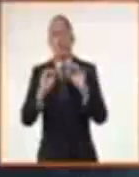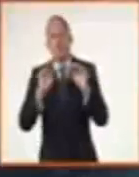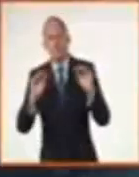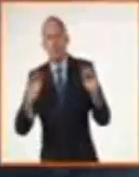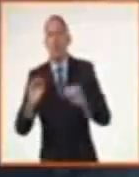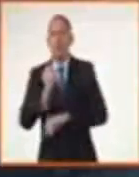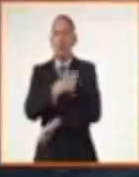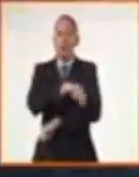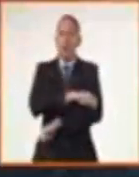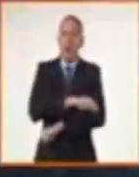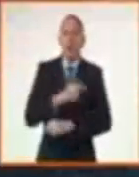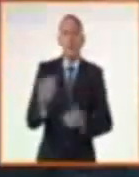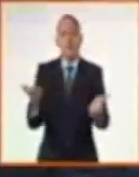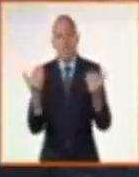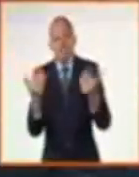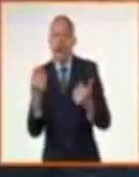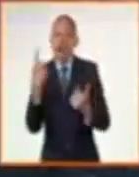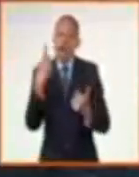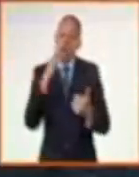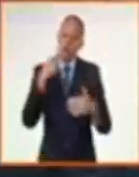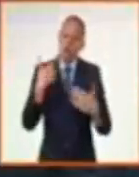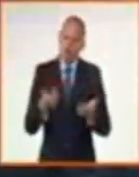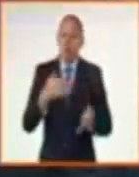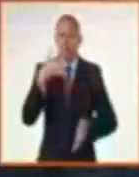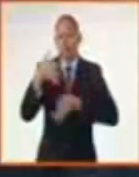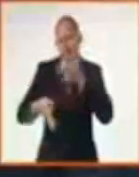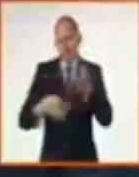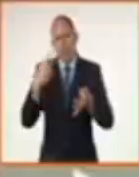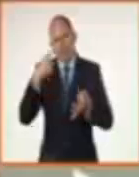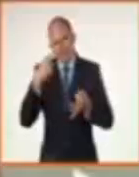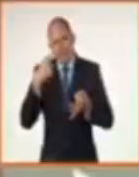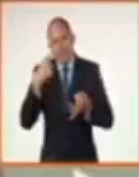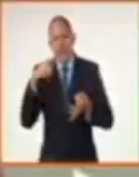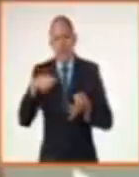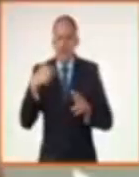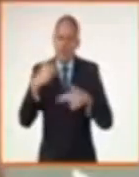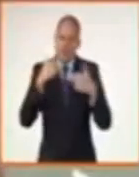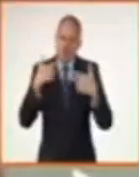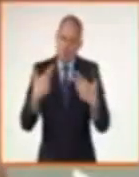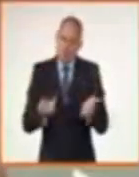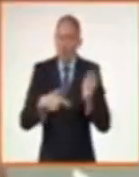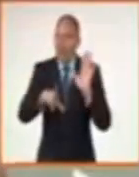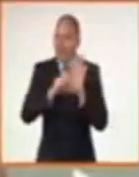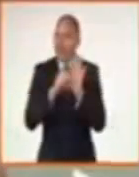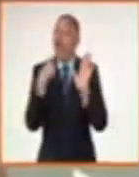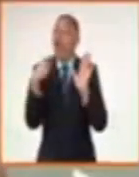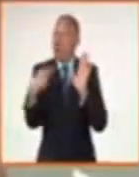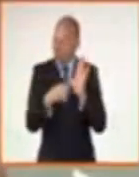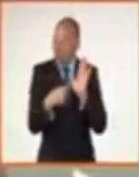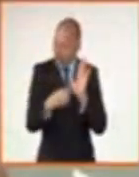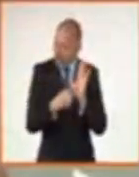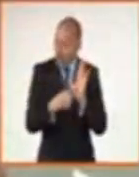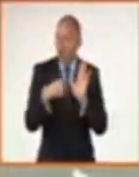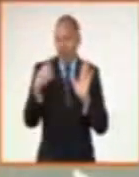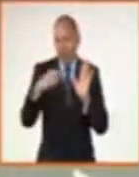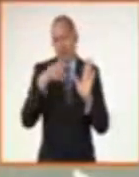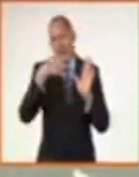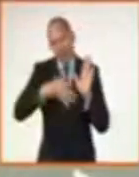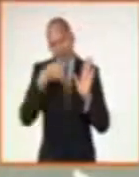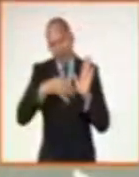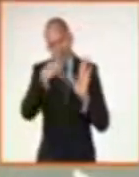pueblo, de dar a conocer los diferentes pasos electorales y el cumplimiento de lo que está establecido. Yo creo que